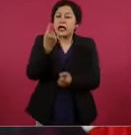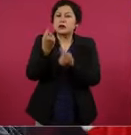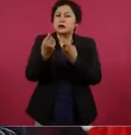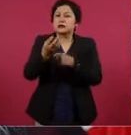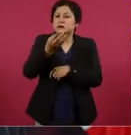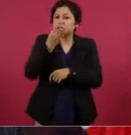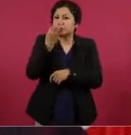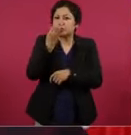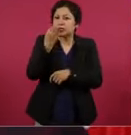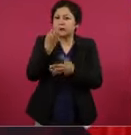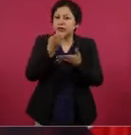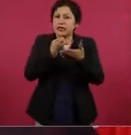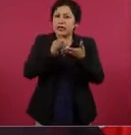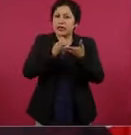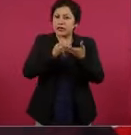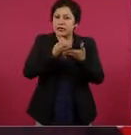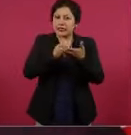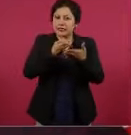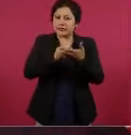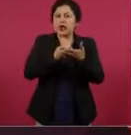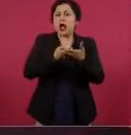Esto sí, pero esto no.